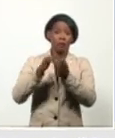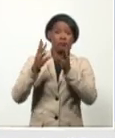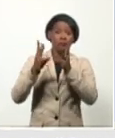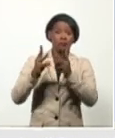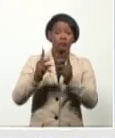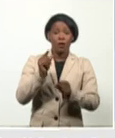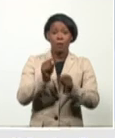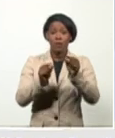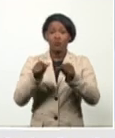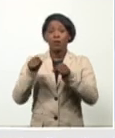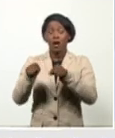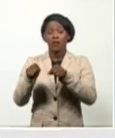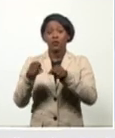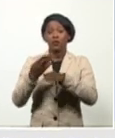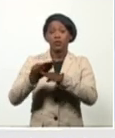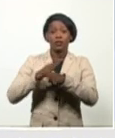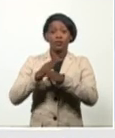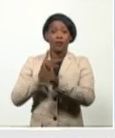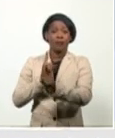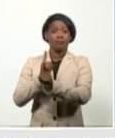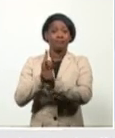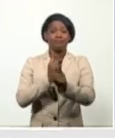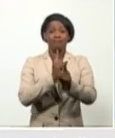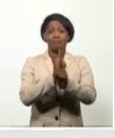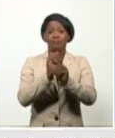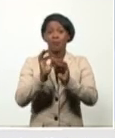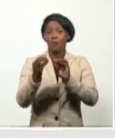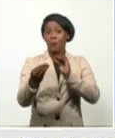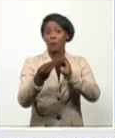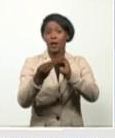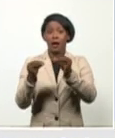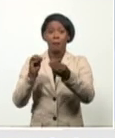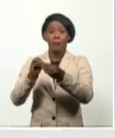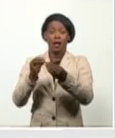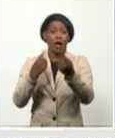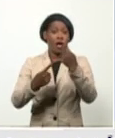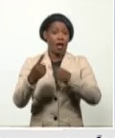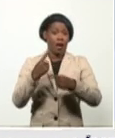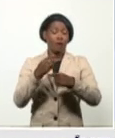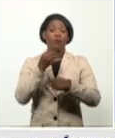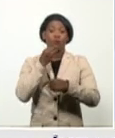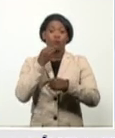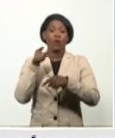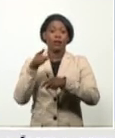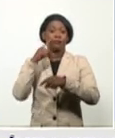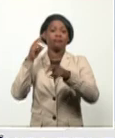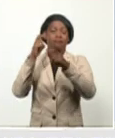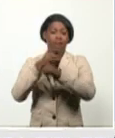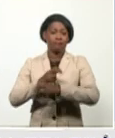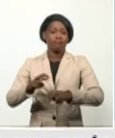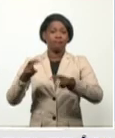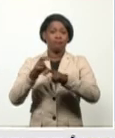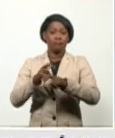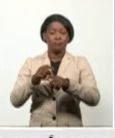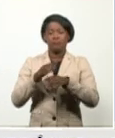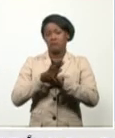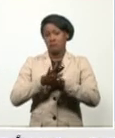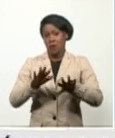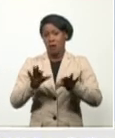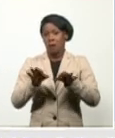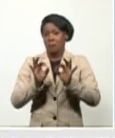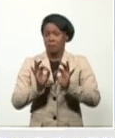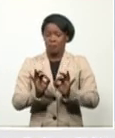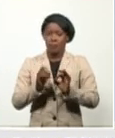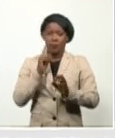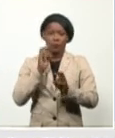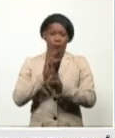contacto. Dicho esto, podemos decir que ya en el acumulado de muestras